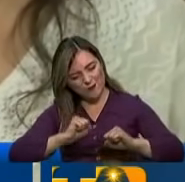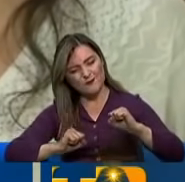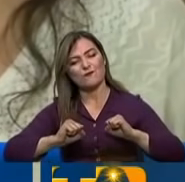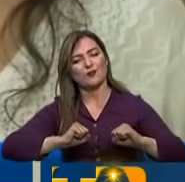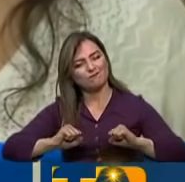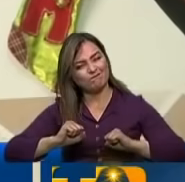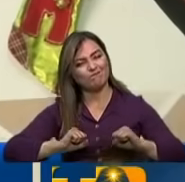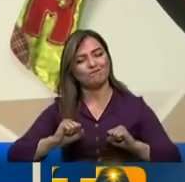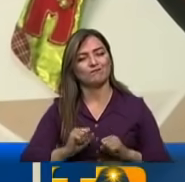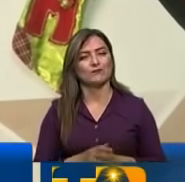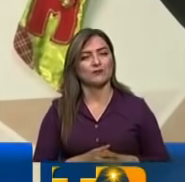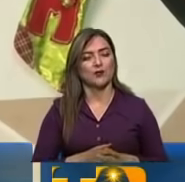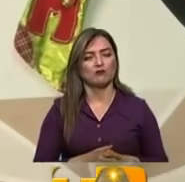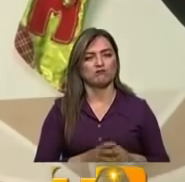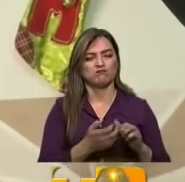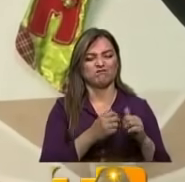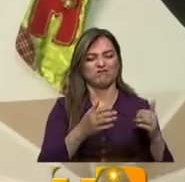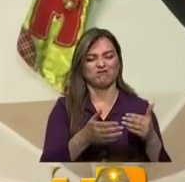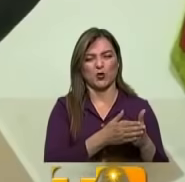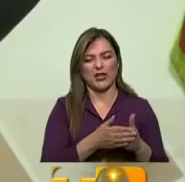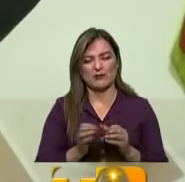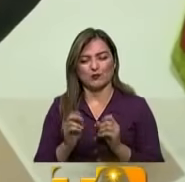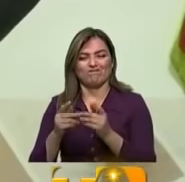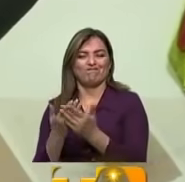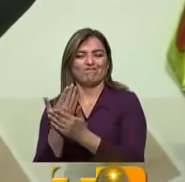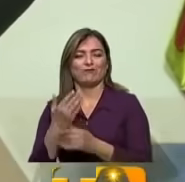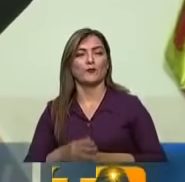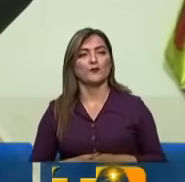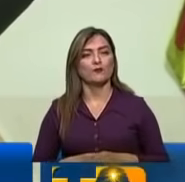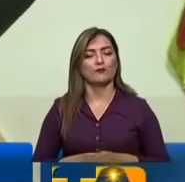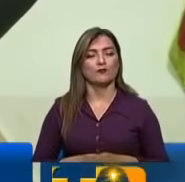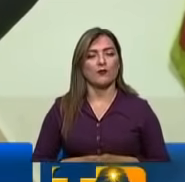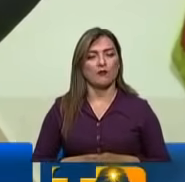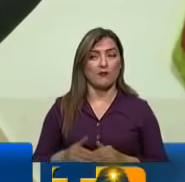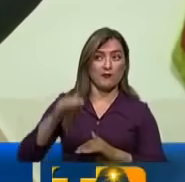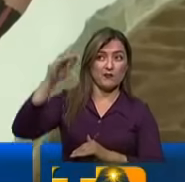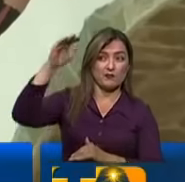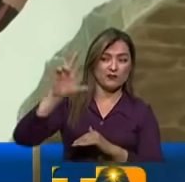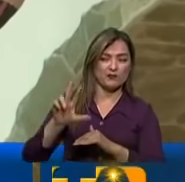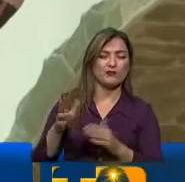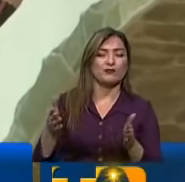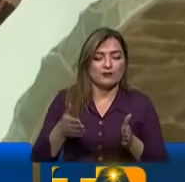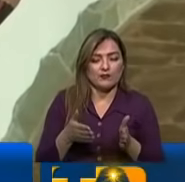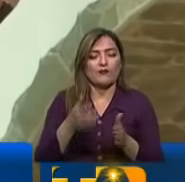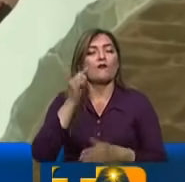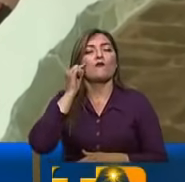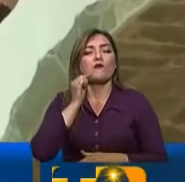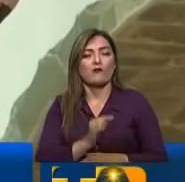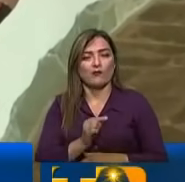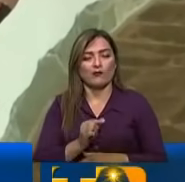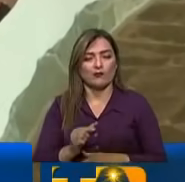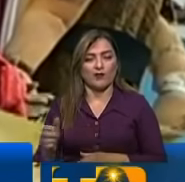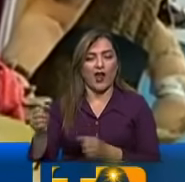puertas, pues se abren otras. Estos muñecos, que miden más de 2 metros, recorrerán las principales calles de la Mariscal para que la ciudadanía pueda